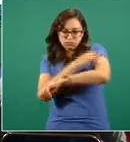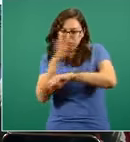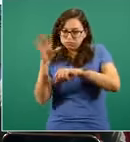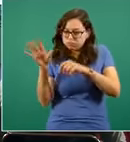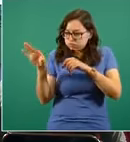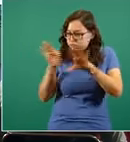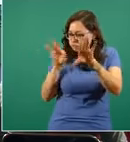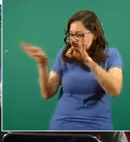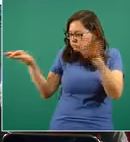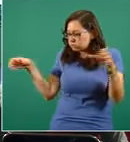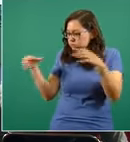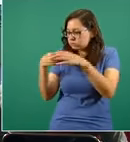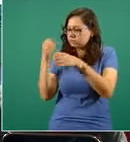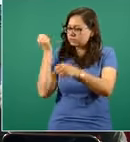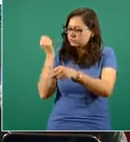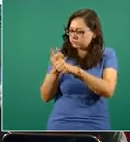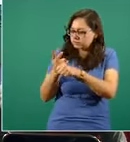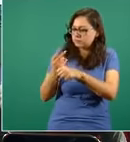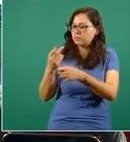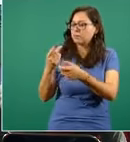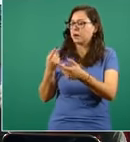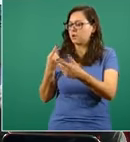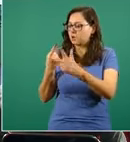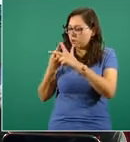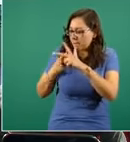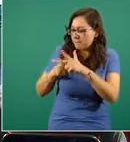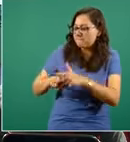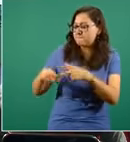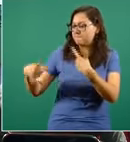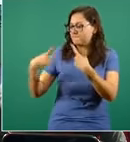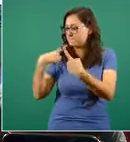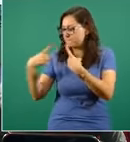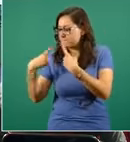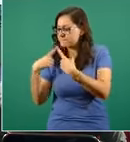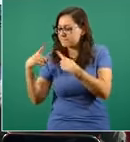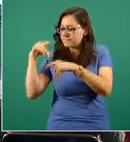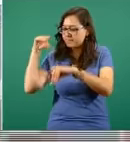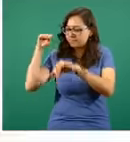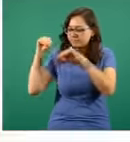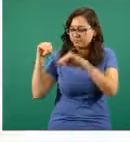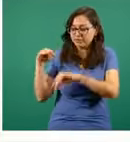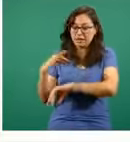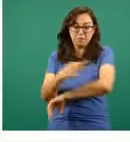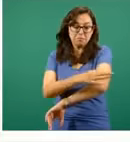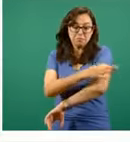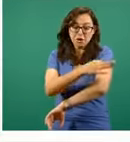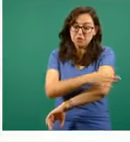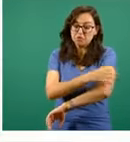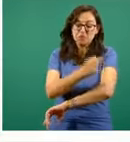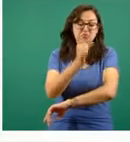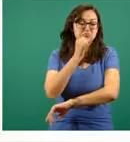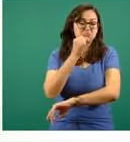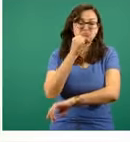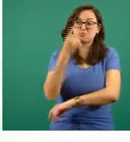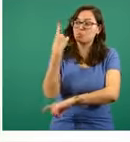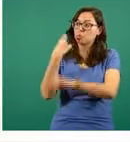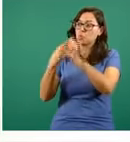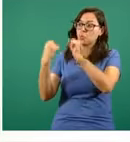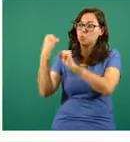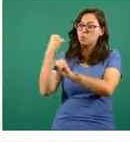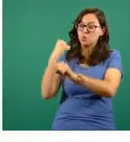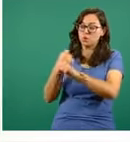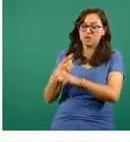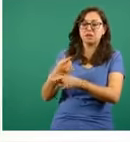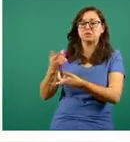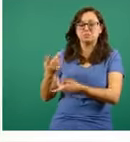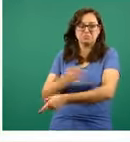temprano el año pasado, prácticamente mediados del año pasado, inclusive antes que existieran obviamente las producciones de